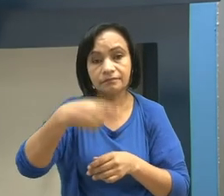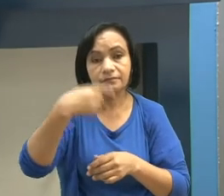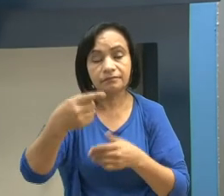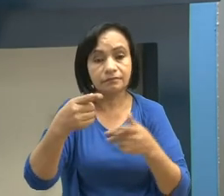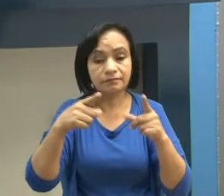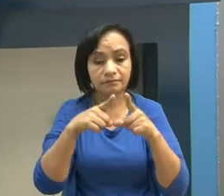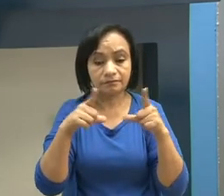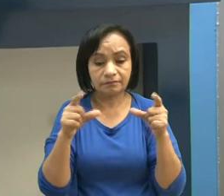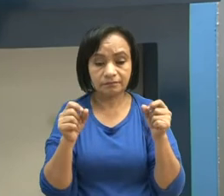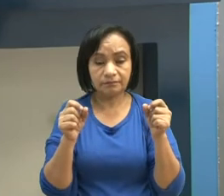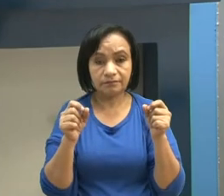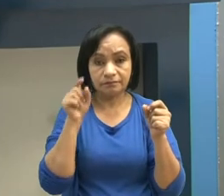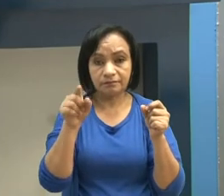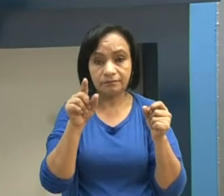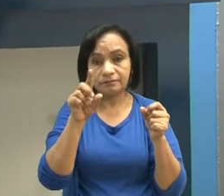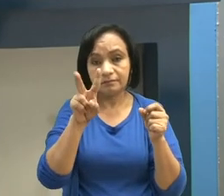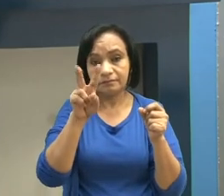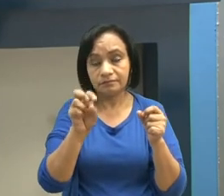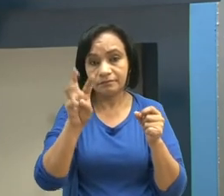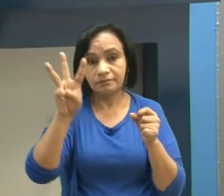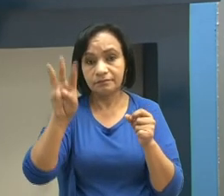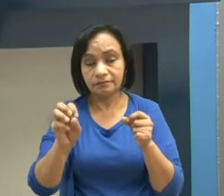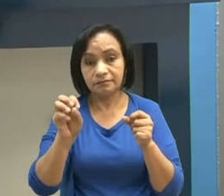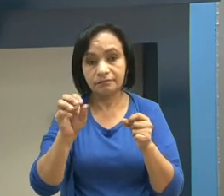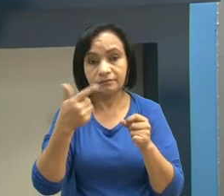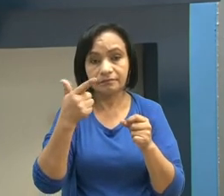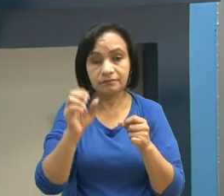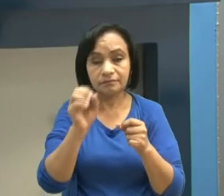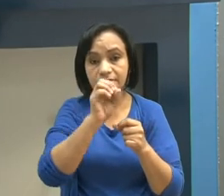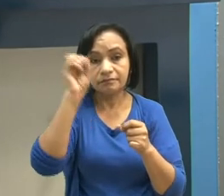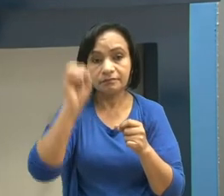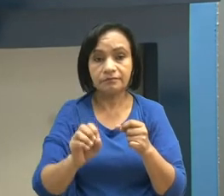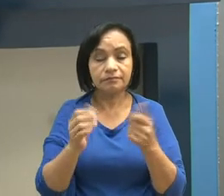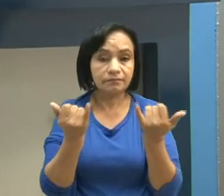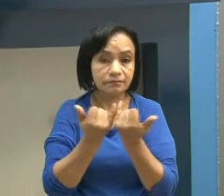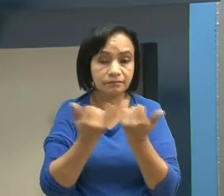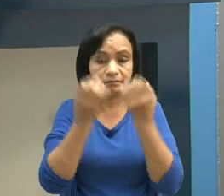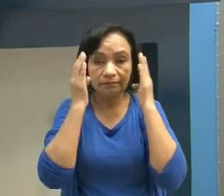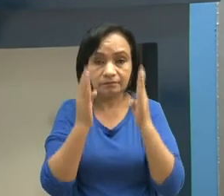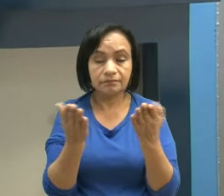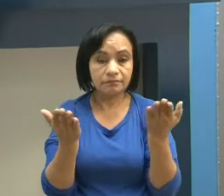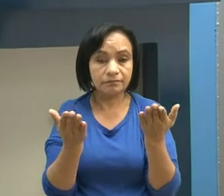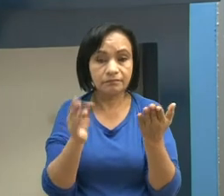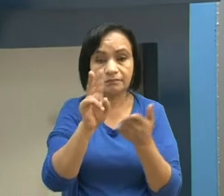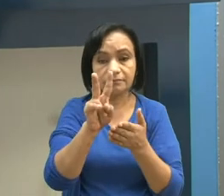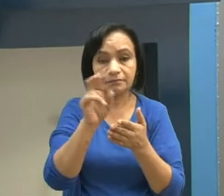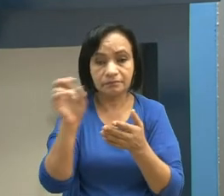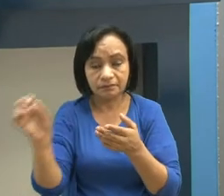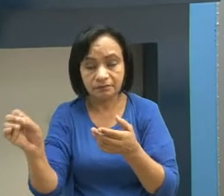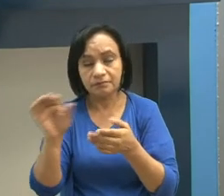la factura de esos 20 y 30 metros cúbicos en promedio del 70% de nuestras familias que atienden acá? Son 200